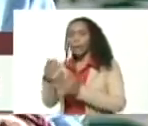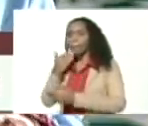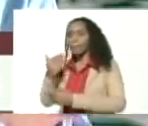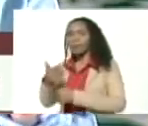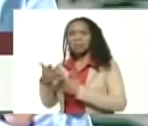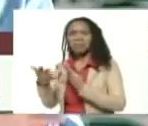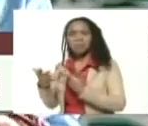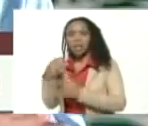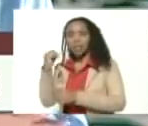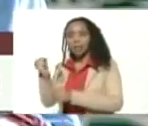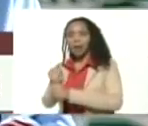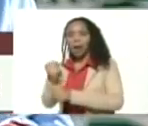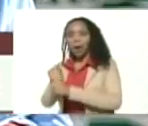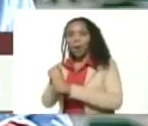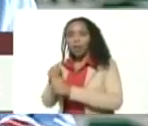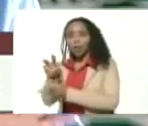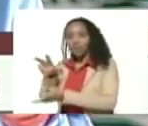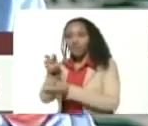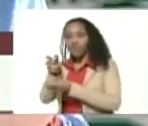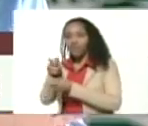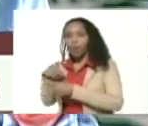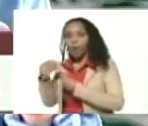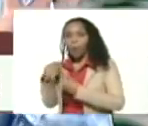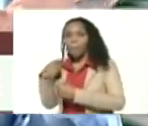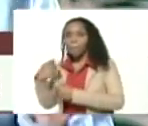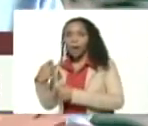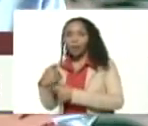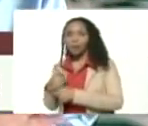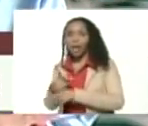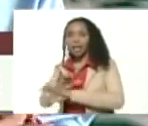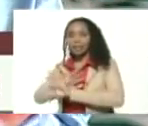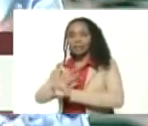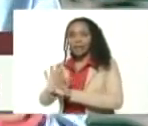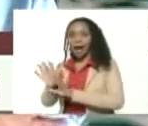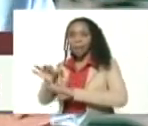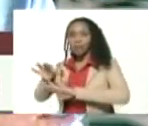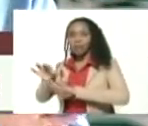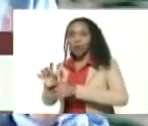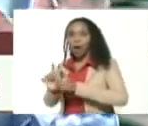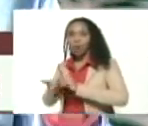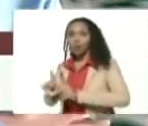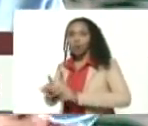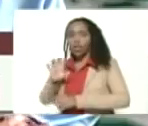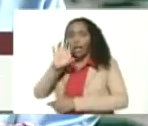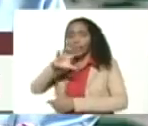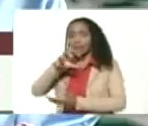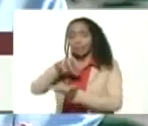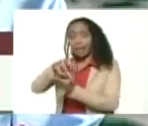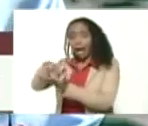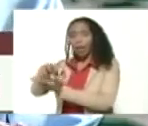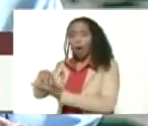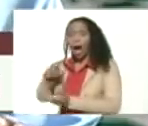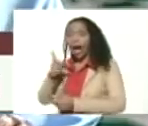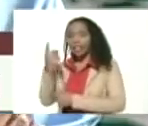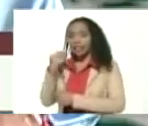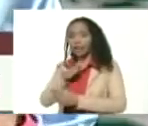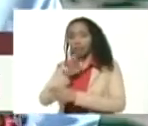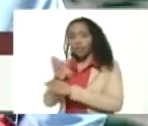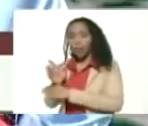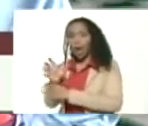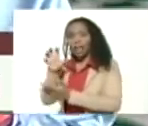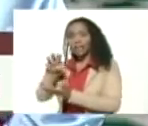la gestión y el cobro de los impuestos. Ya hay municipios en el país y estados. Ayer visitamos el estado